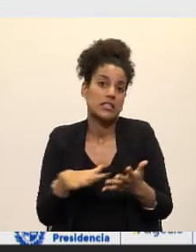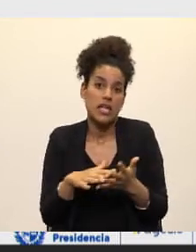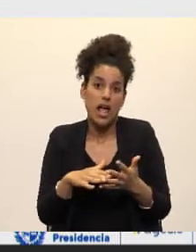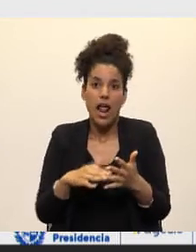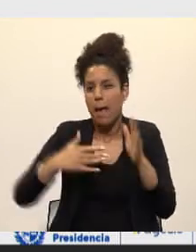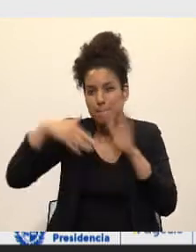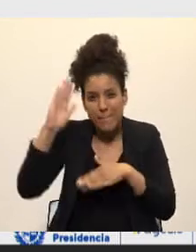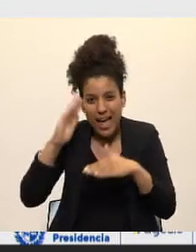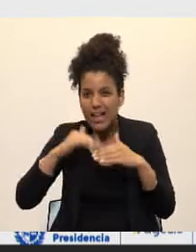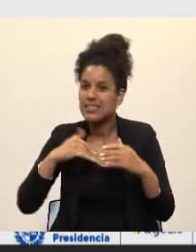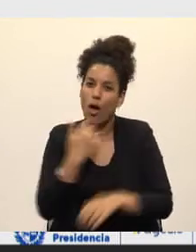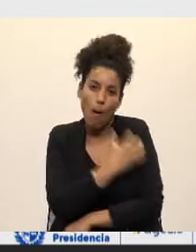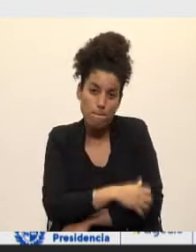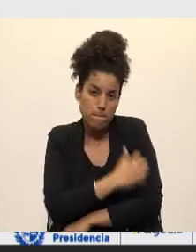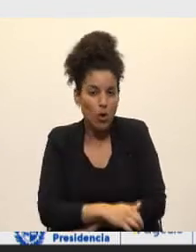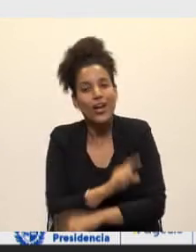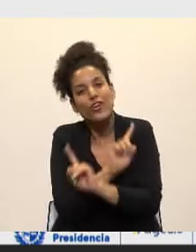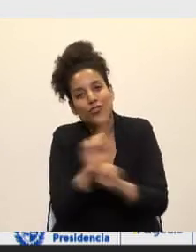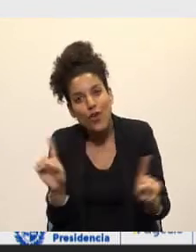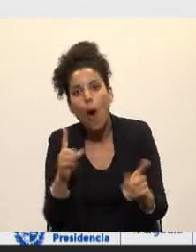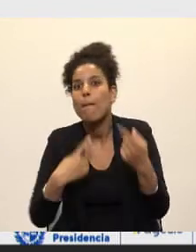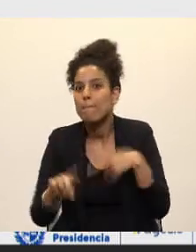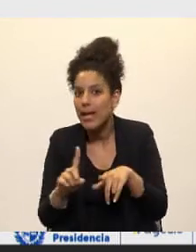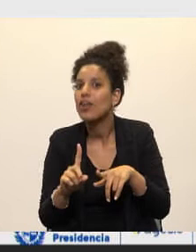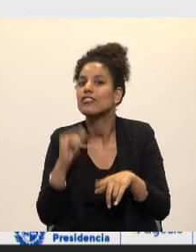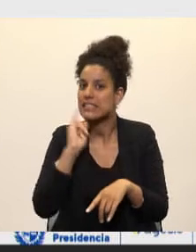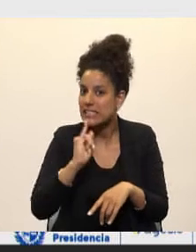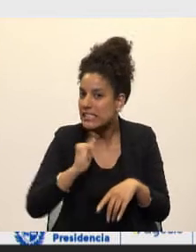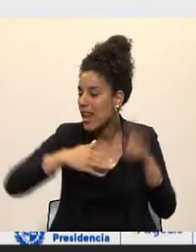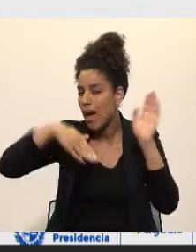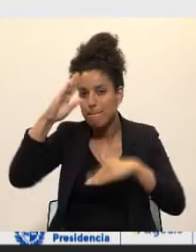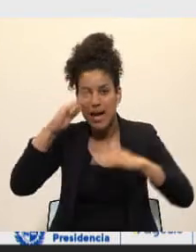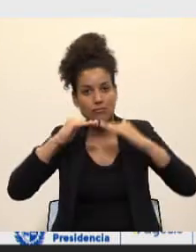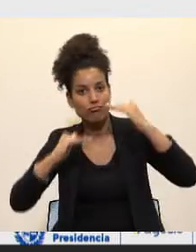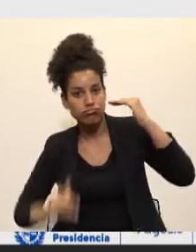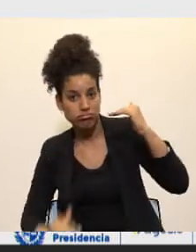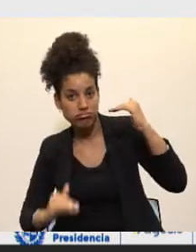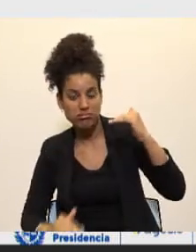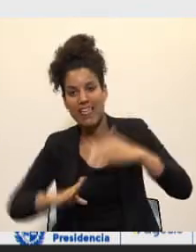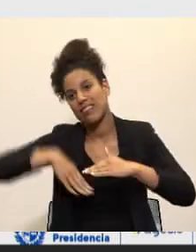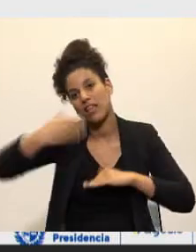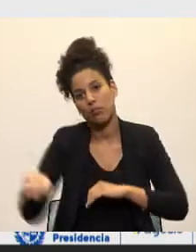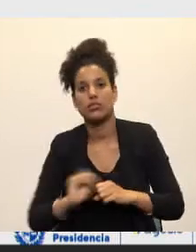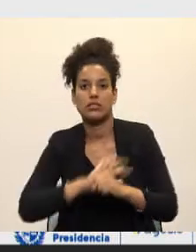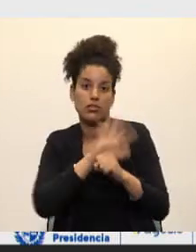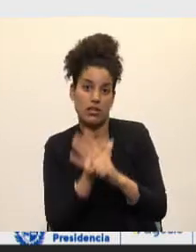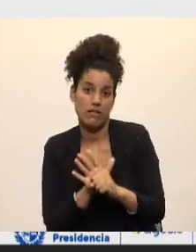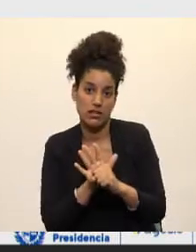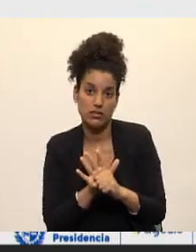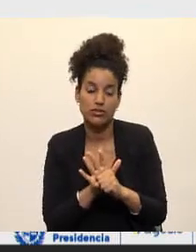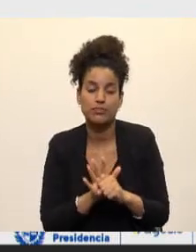pobre, pero sí la más desigual y la más heterogénea prepandemia. Transferencias de